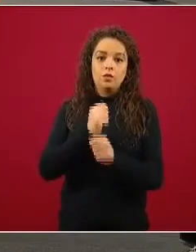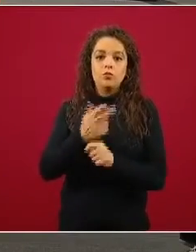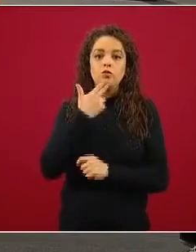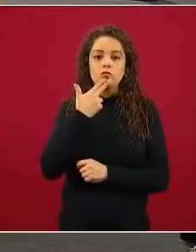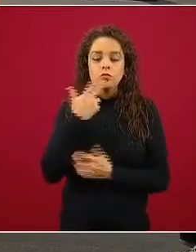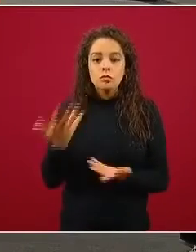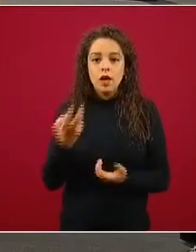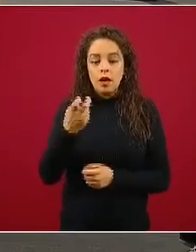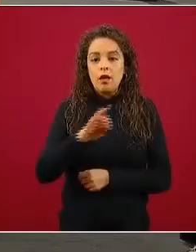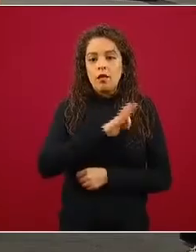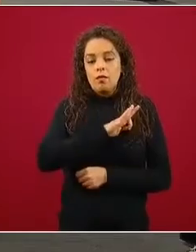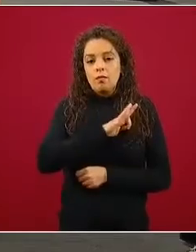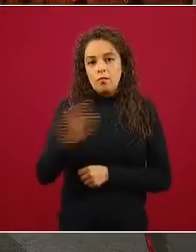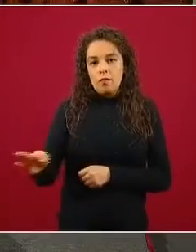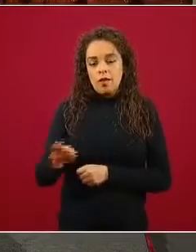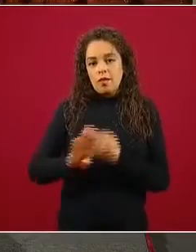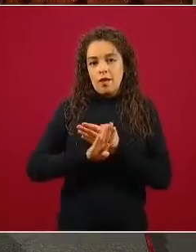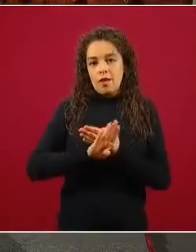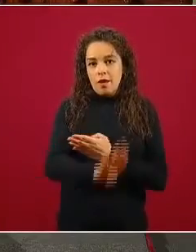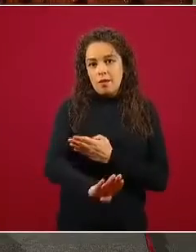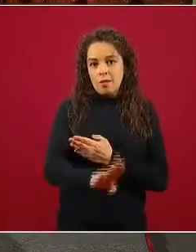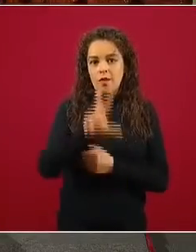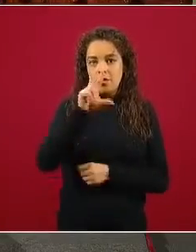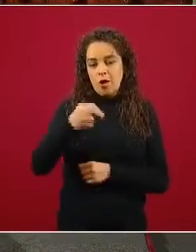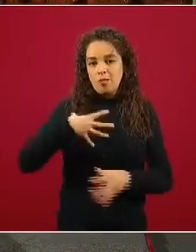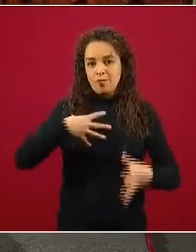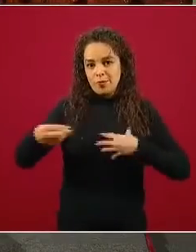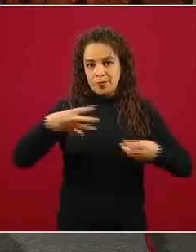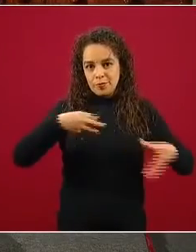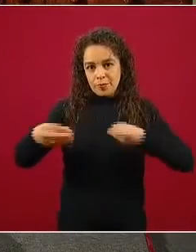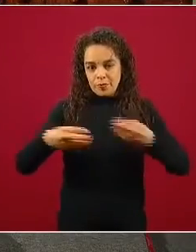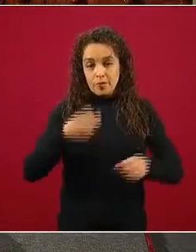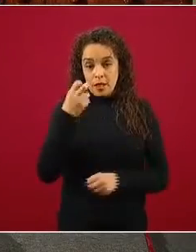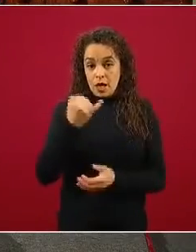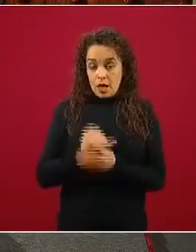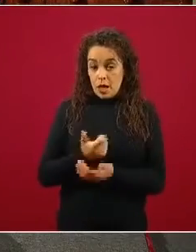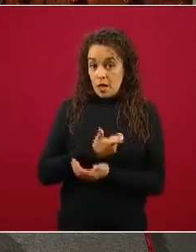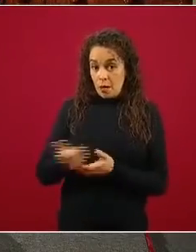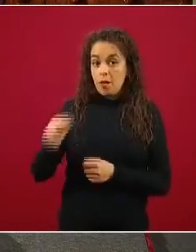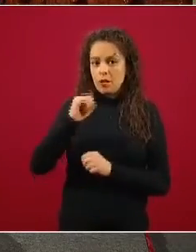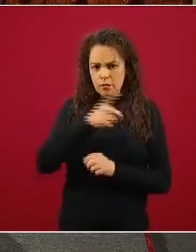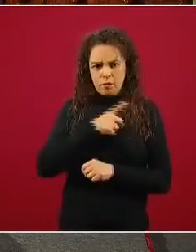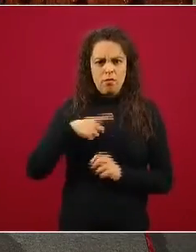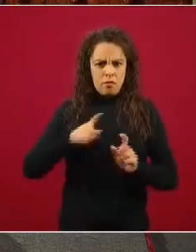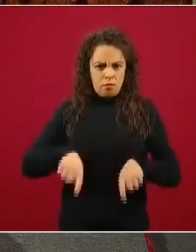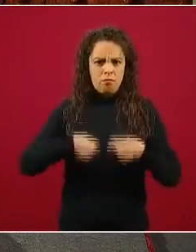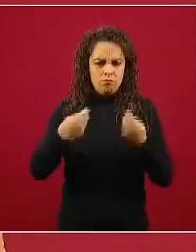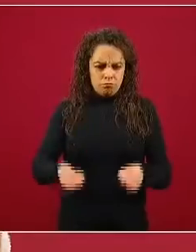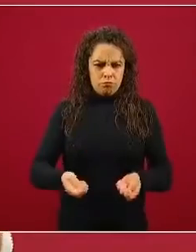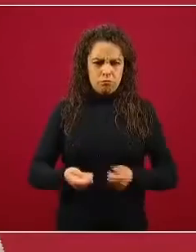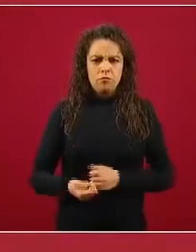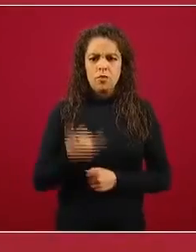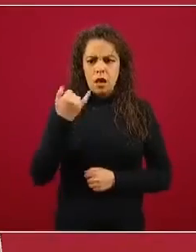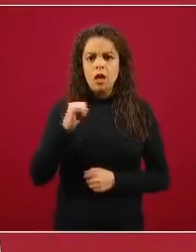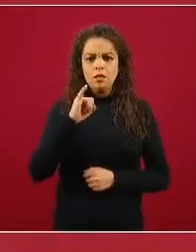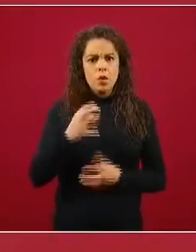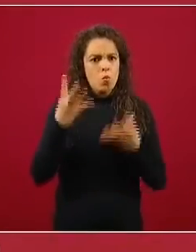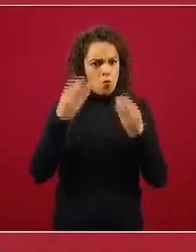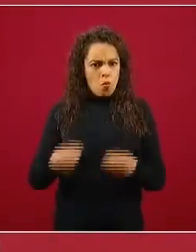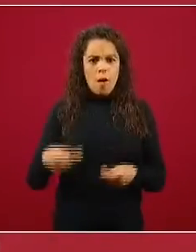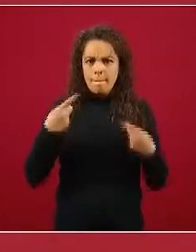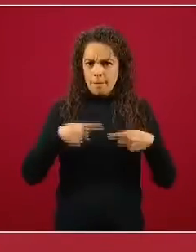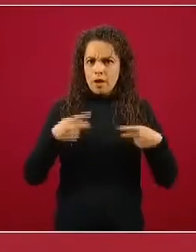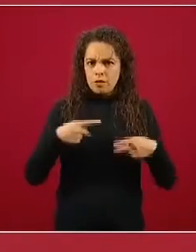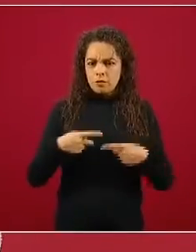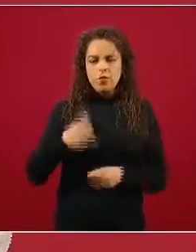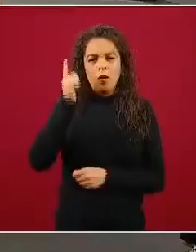lográramos cortar cadenas de contagio. Entonces, la incapacidad se debe de dar, y sí ha ocurrido de manera masiva. Entonces, quizá mañana